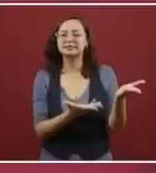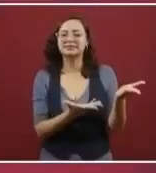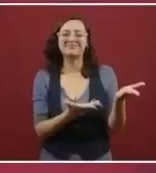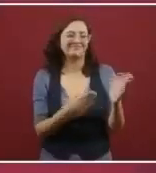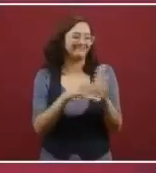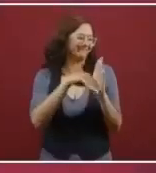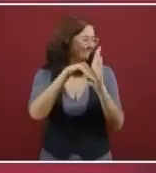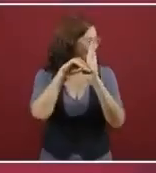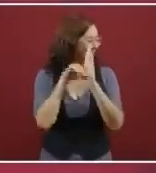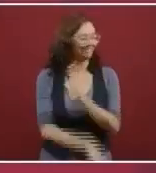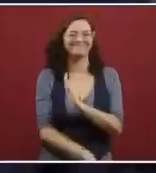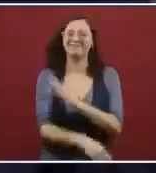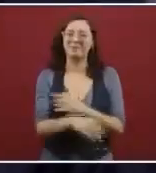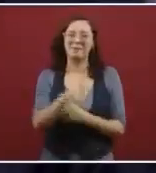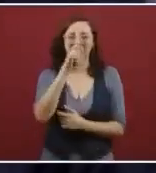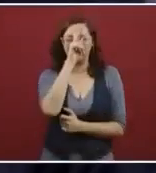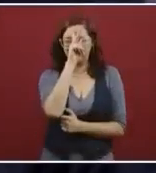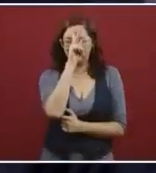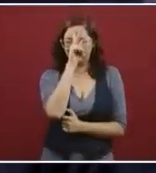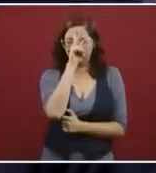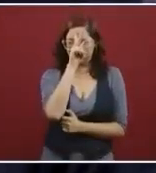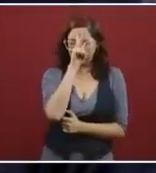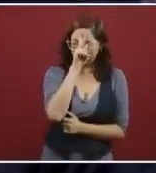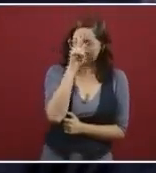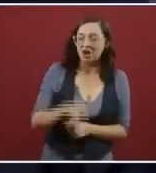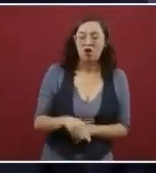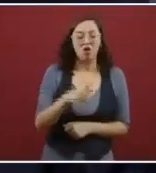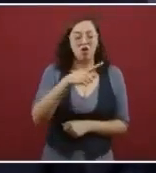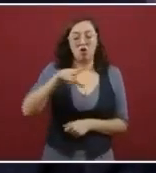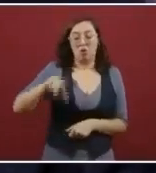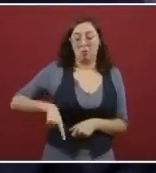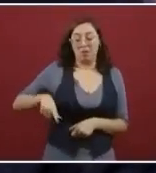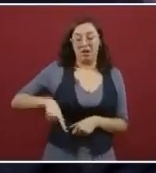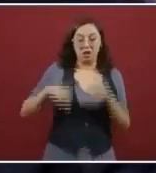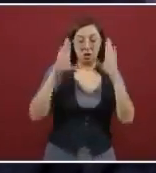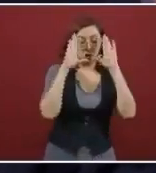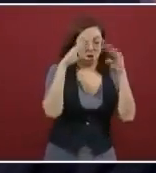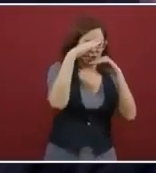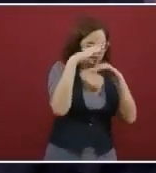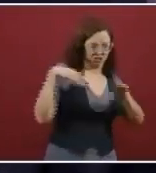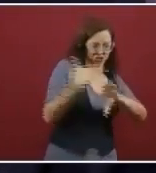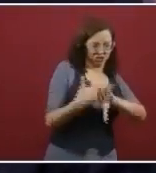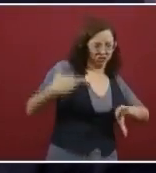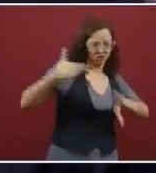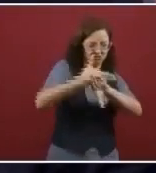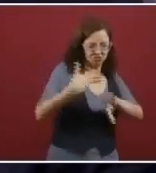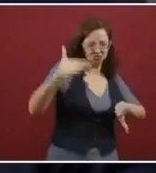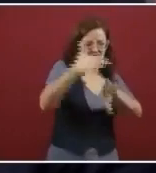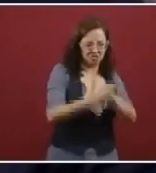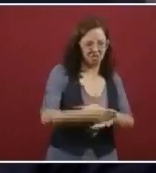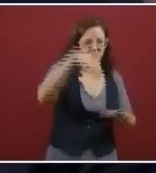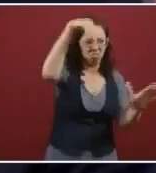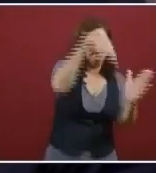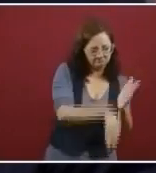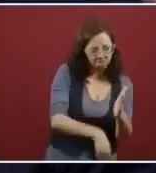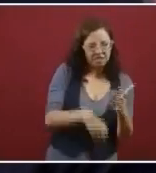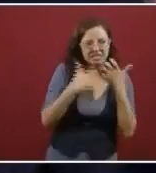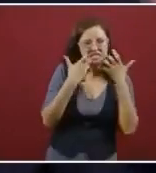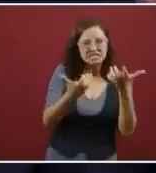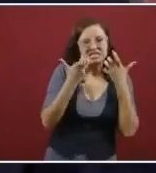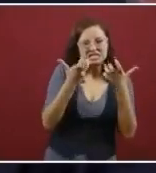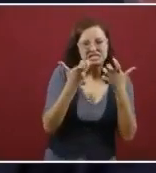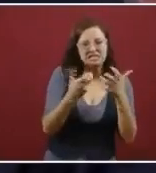muy mal porque apostaron a destruir a Pemex, como apostaron a destruir a la Comisión Federal de